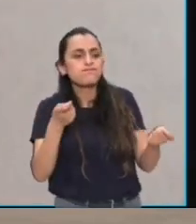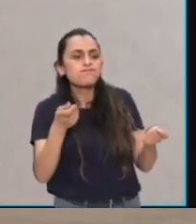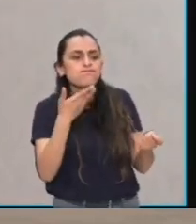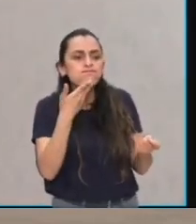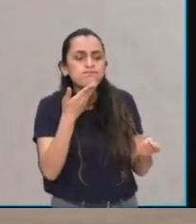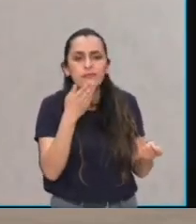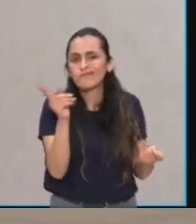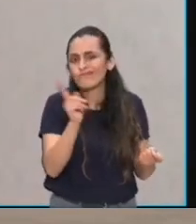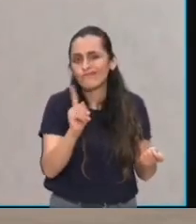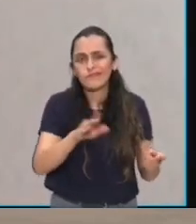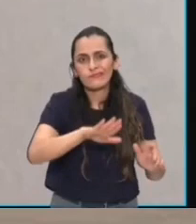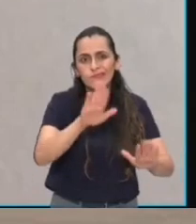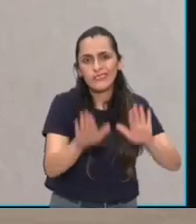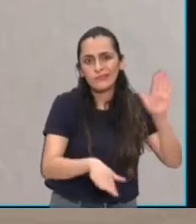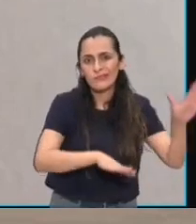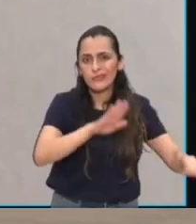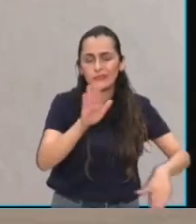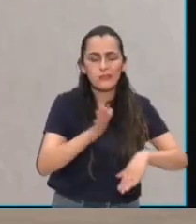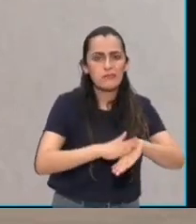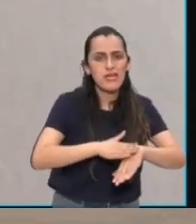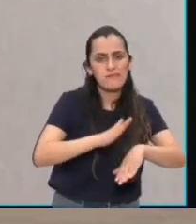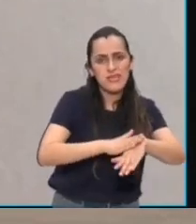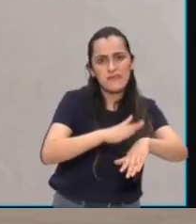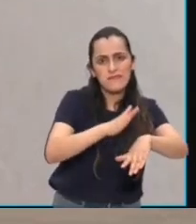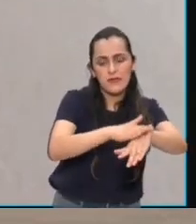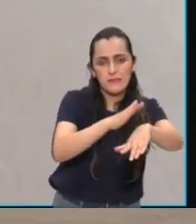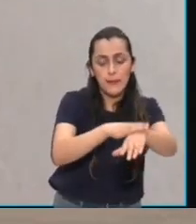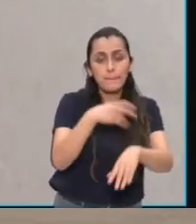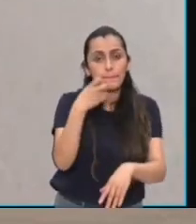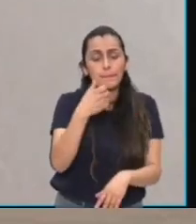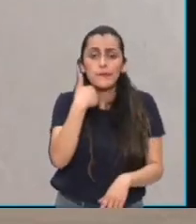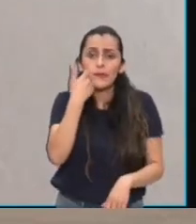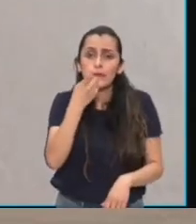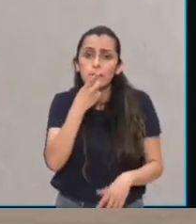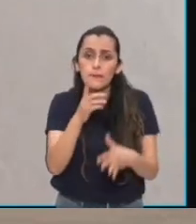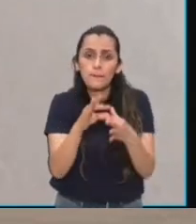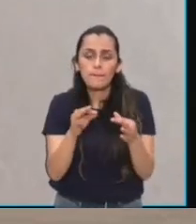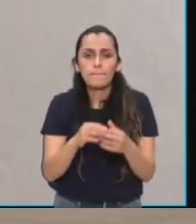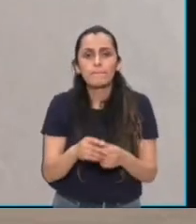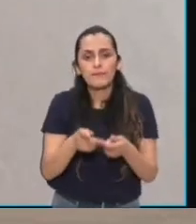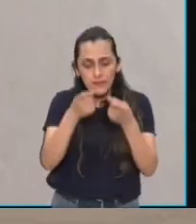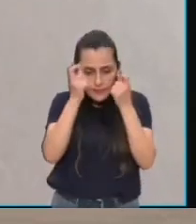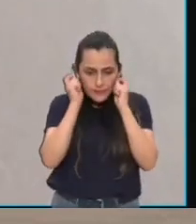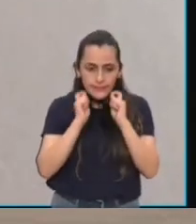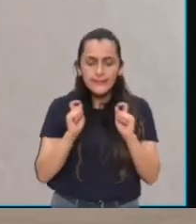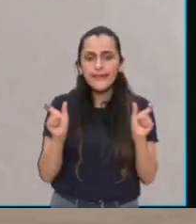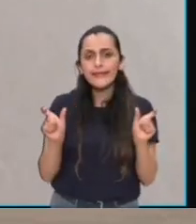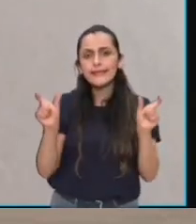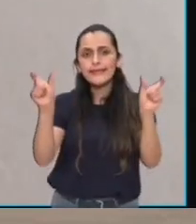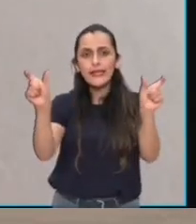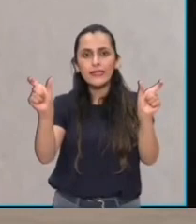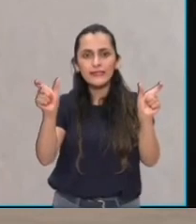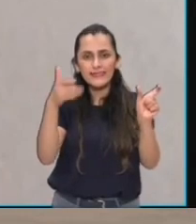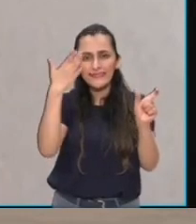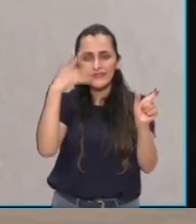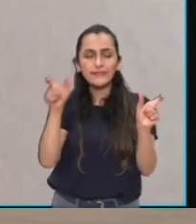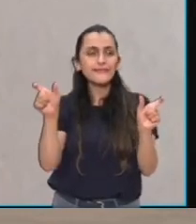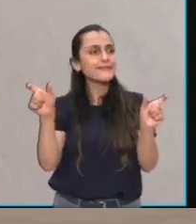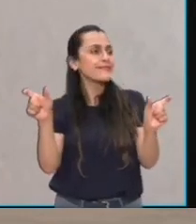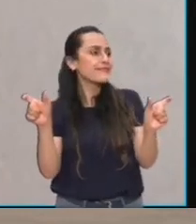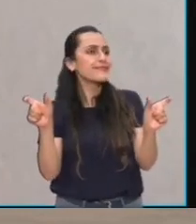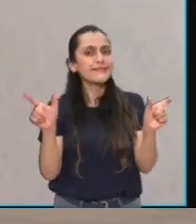más que muertes en todo el país. Y pues quisiera también mencionar que el tema de los amuletos no es un tema como tal que le dé